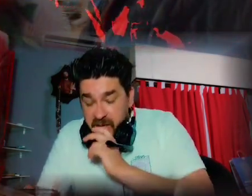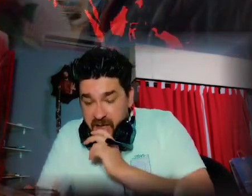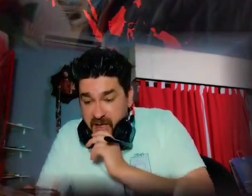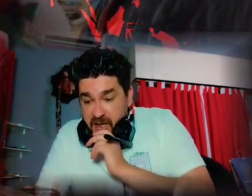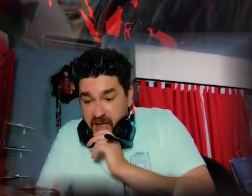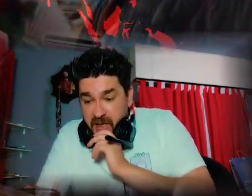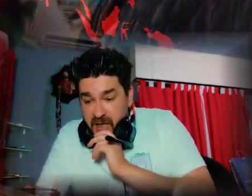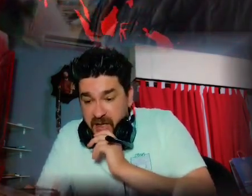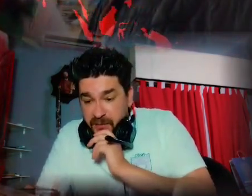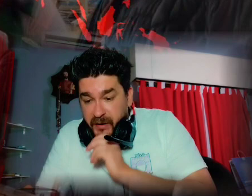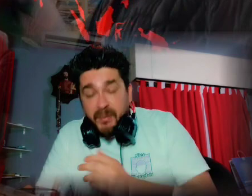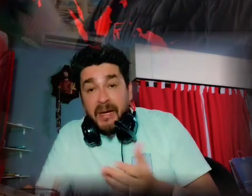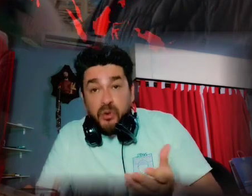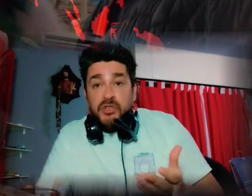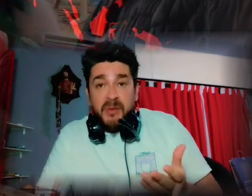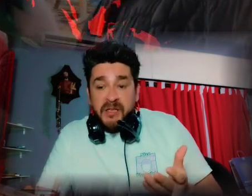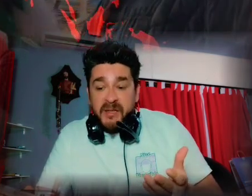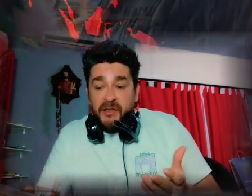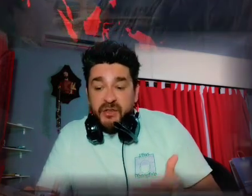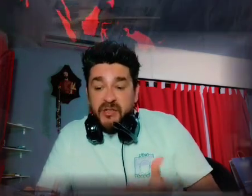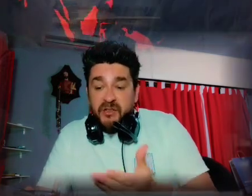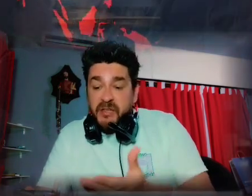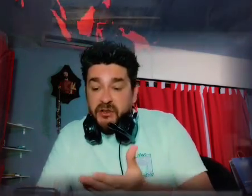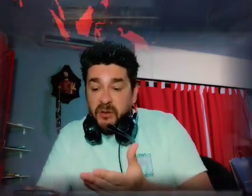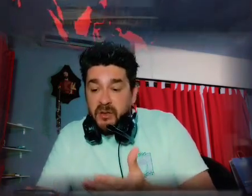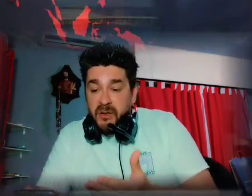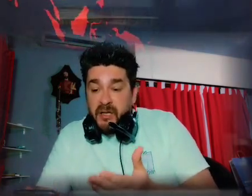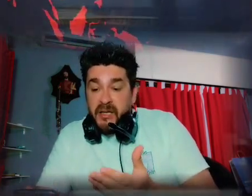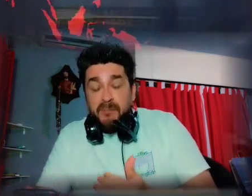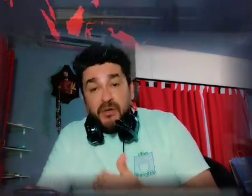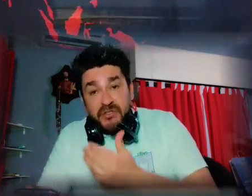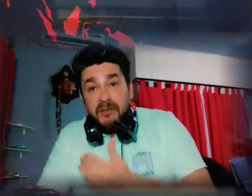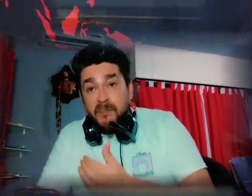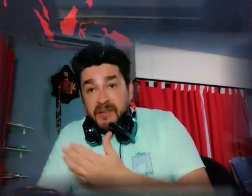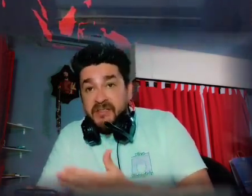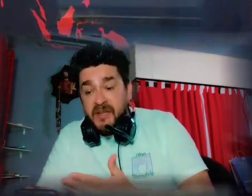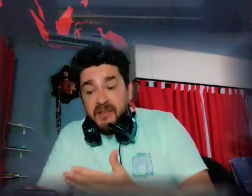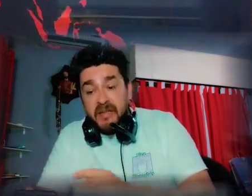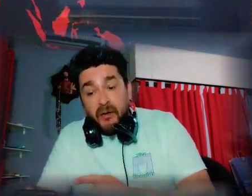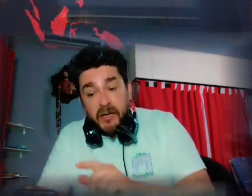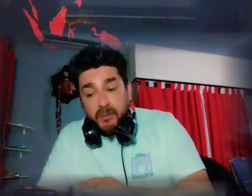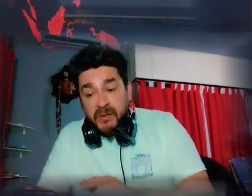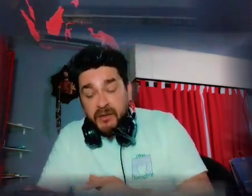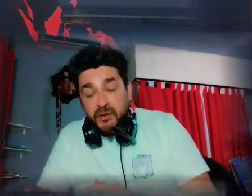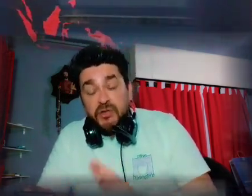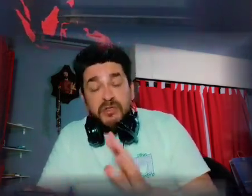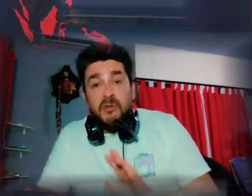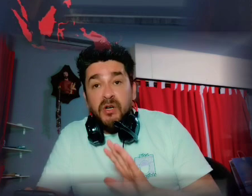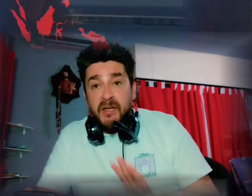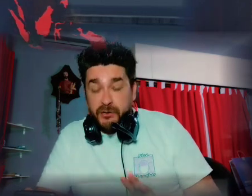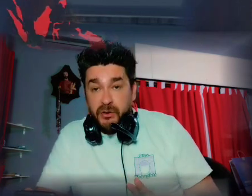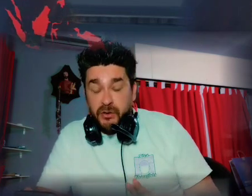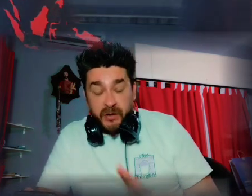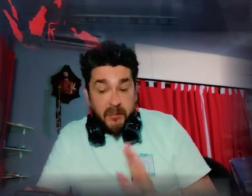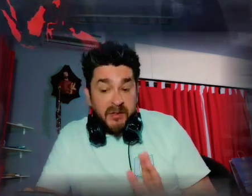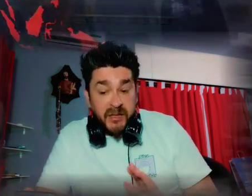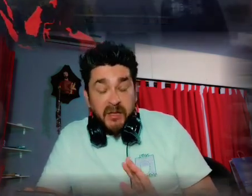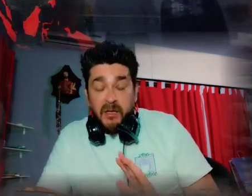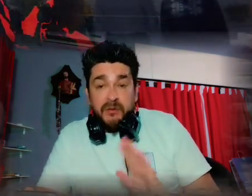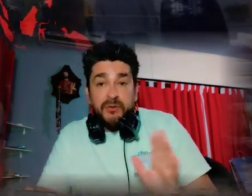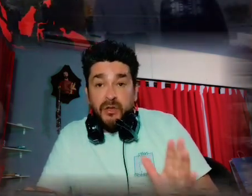sea así. Para muchos mexicanos, Santiago Nieto era el posible presidente. Ahora, después de esto, no sé cómo queda